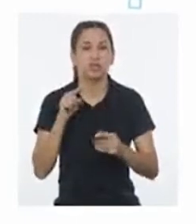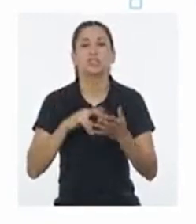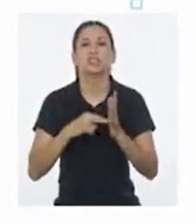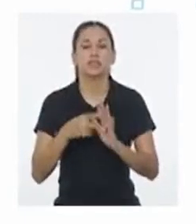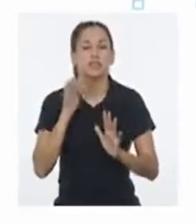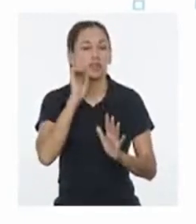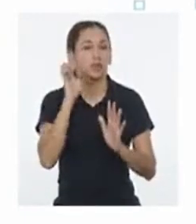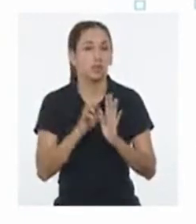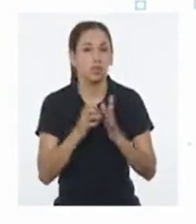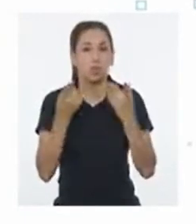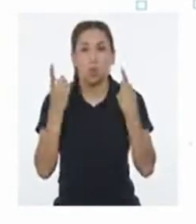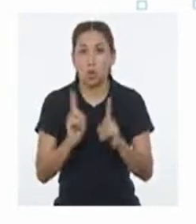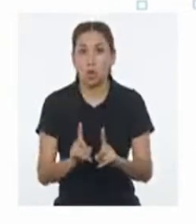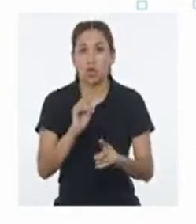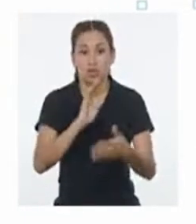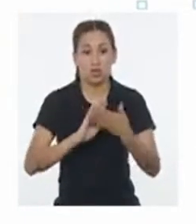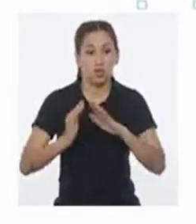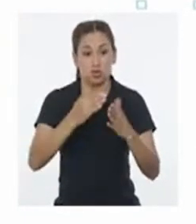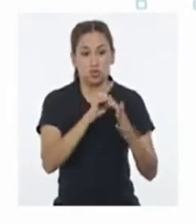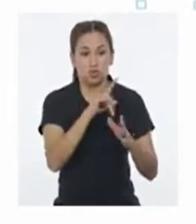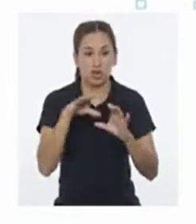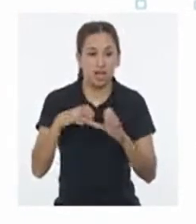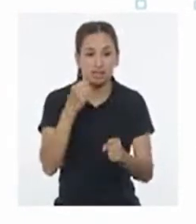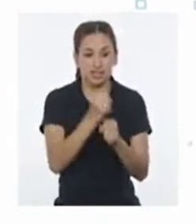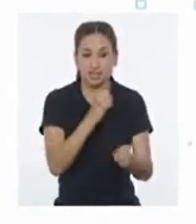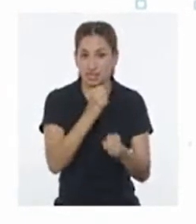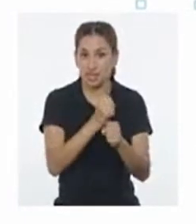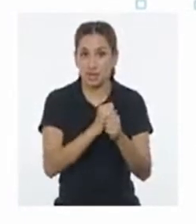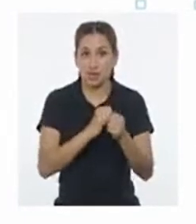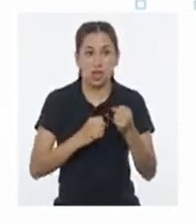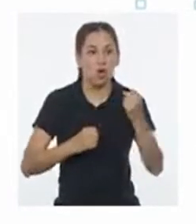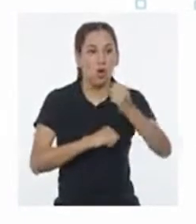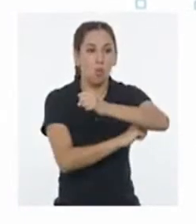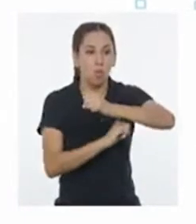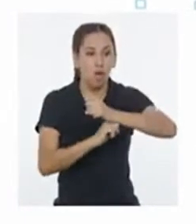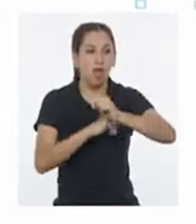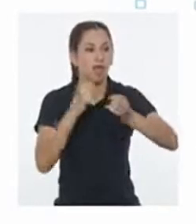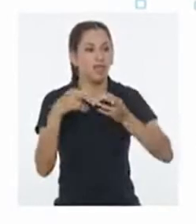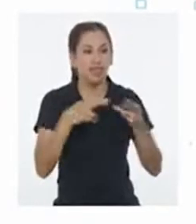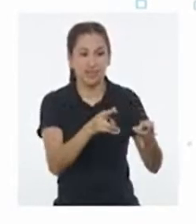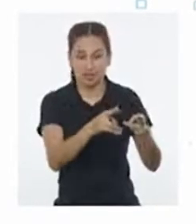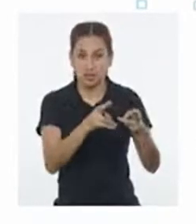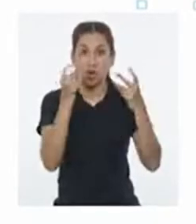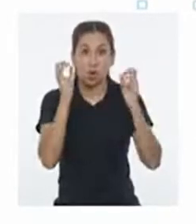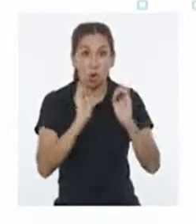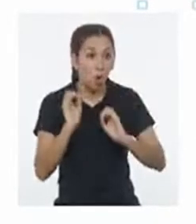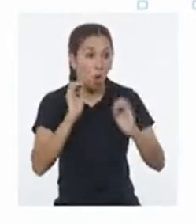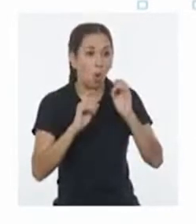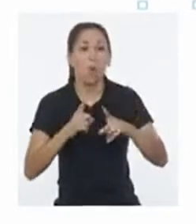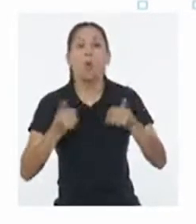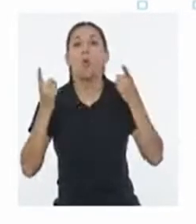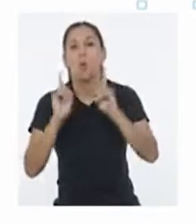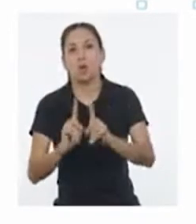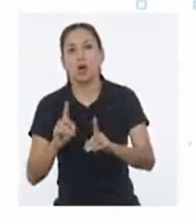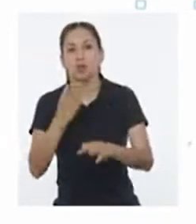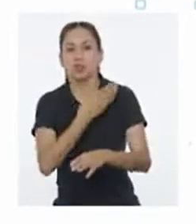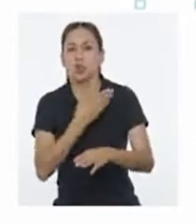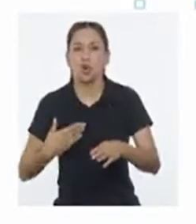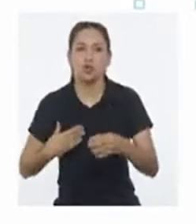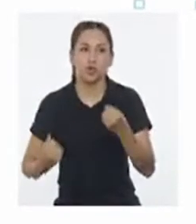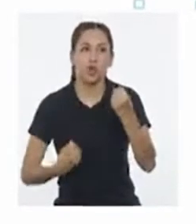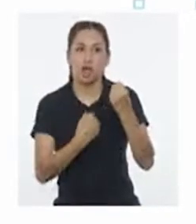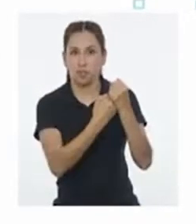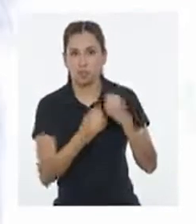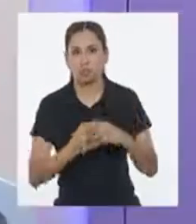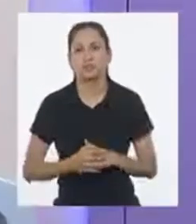Esto sucedía, por ejemplo, cuando la población realizaba trabajos comunales o cuando realizaban trabajos a favor